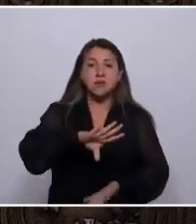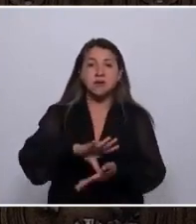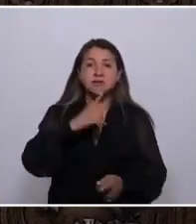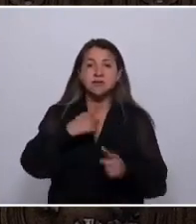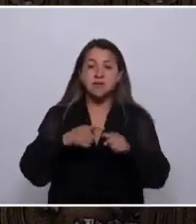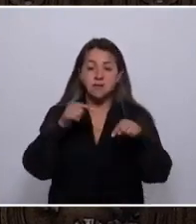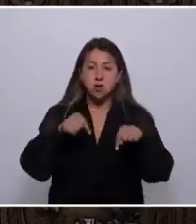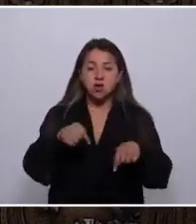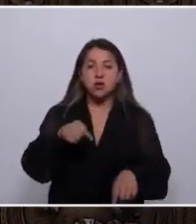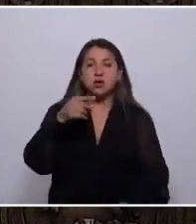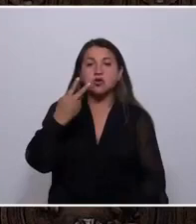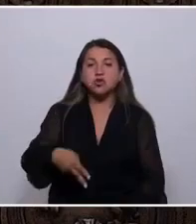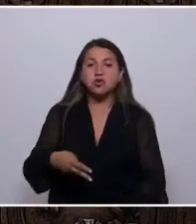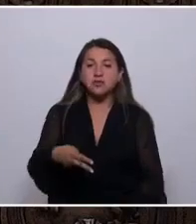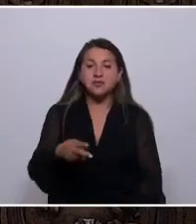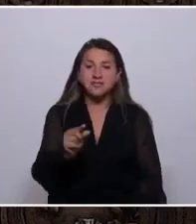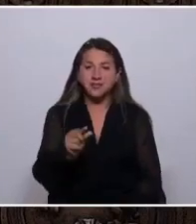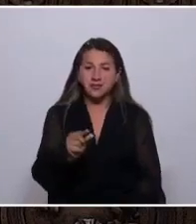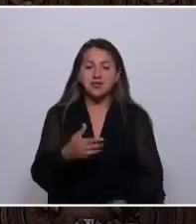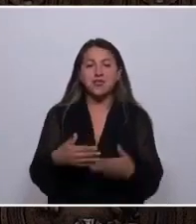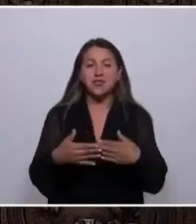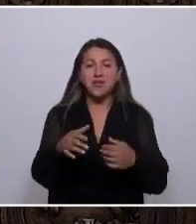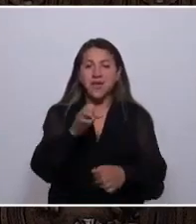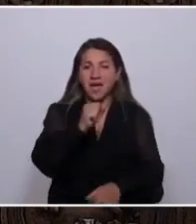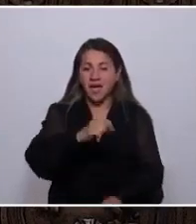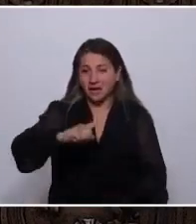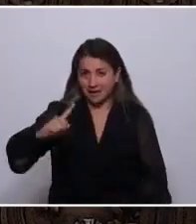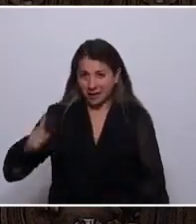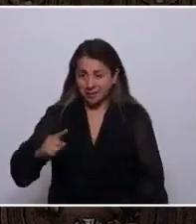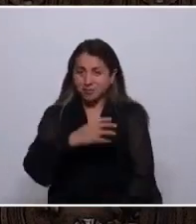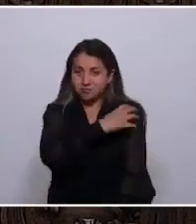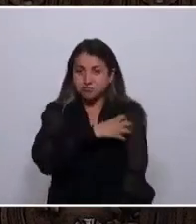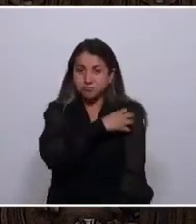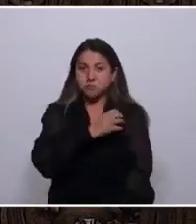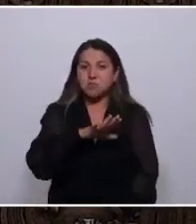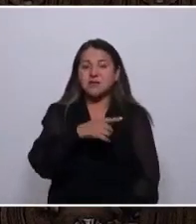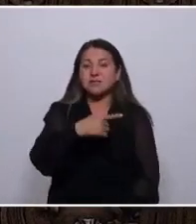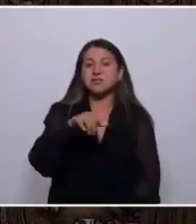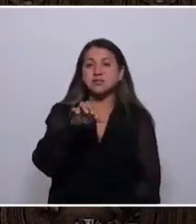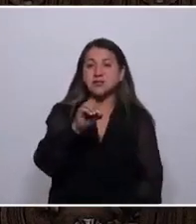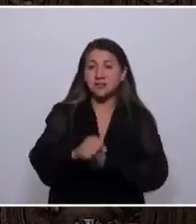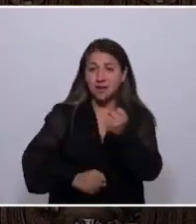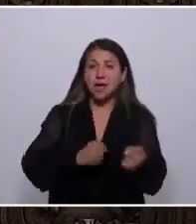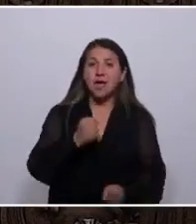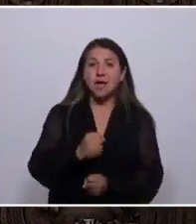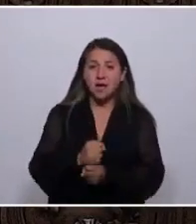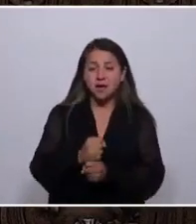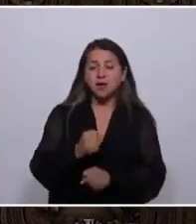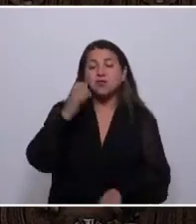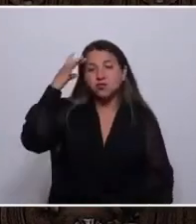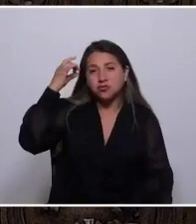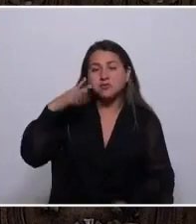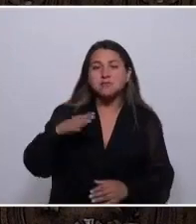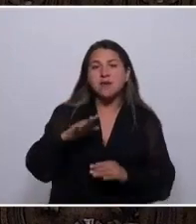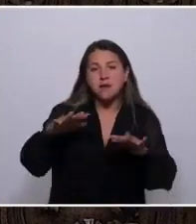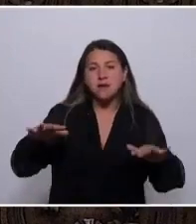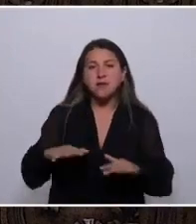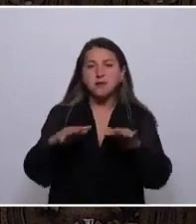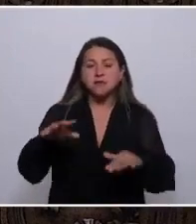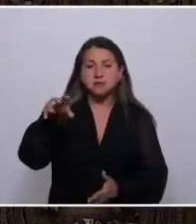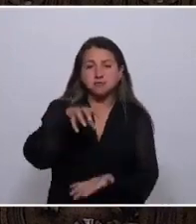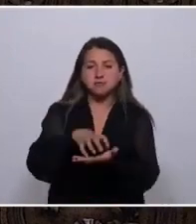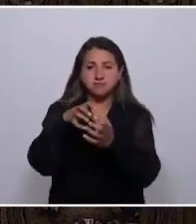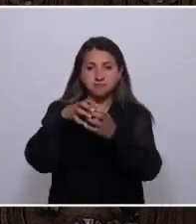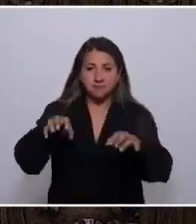Norte Chico, junto a la hermana región de Atacama. Una zona en la cual hace más de 160 años se gestó el mayor esfuerzo descentralizador del